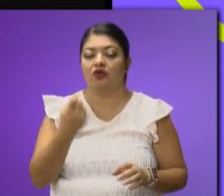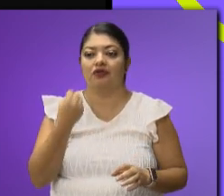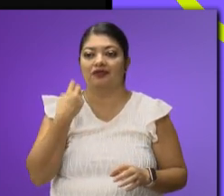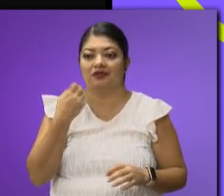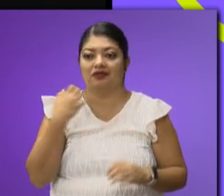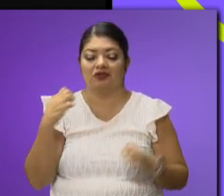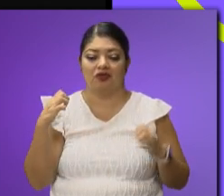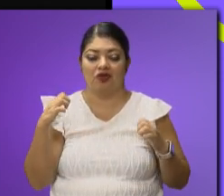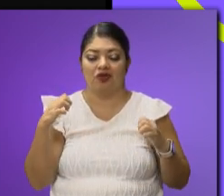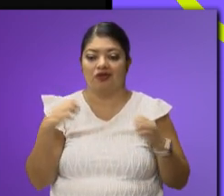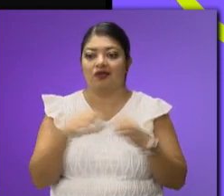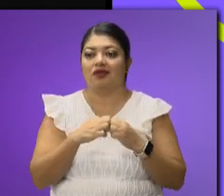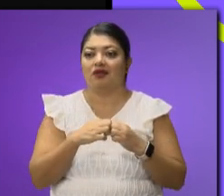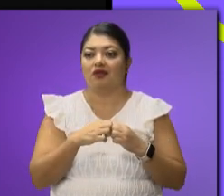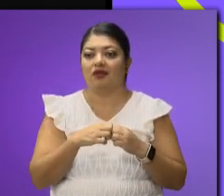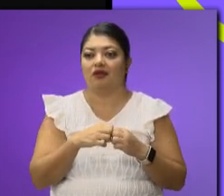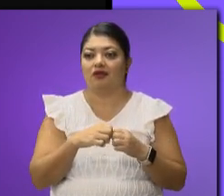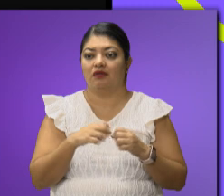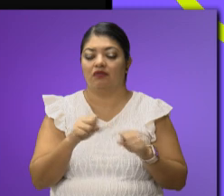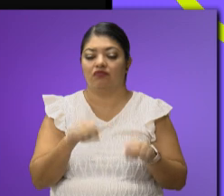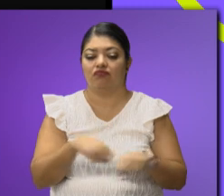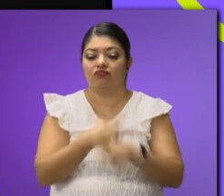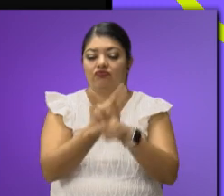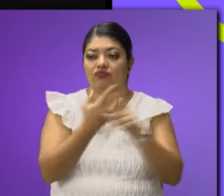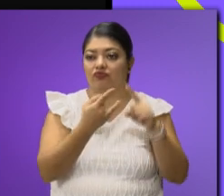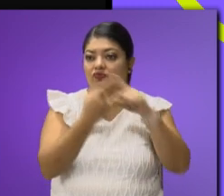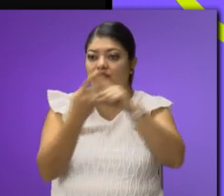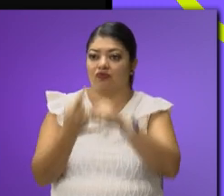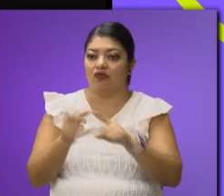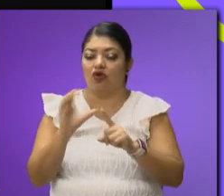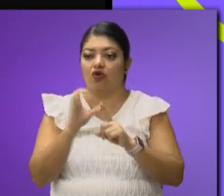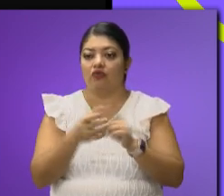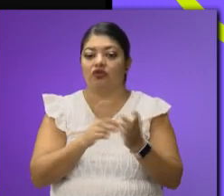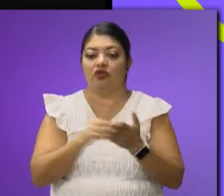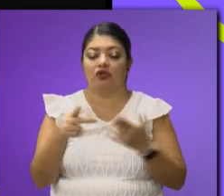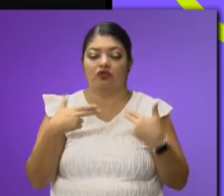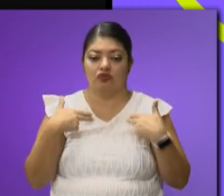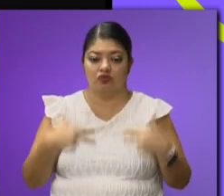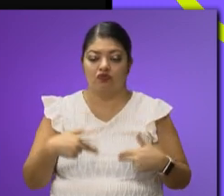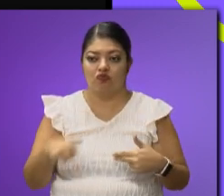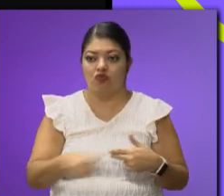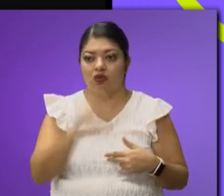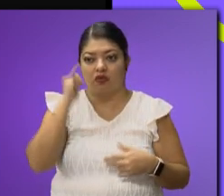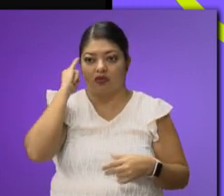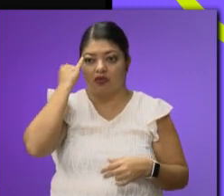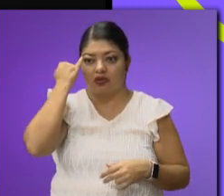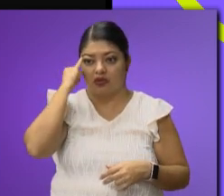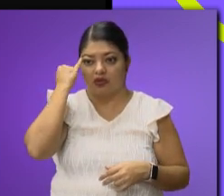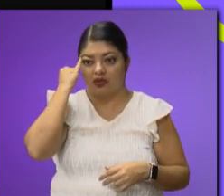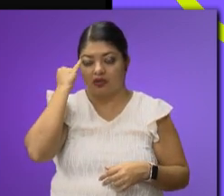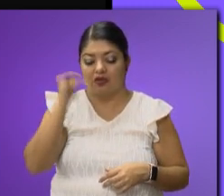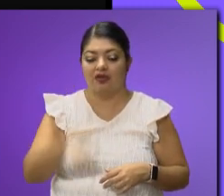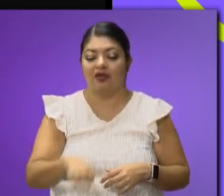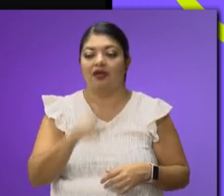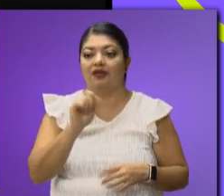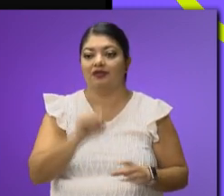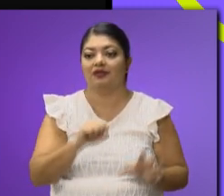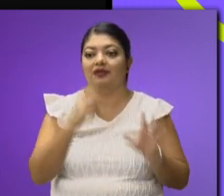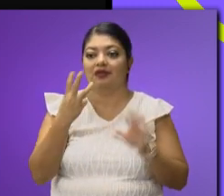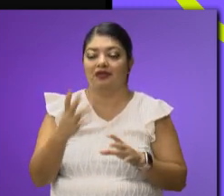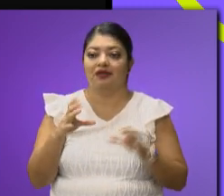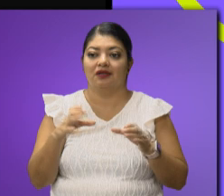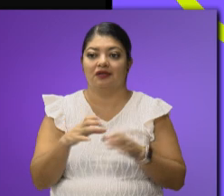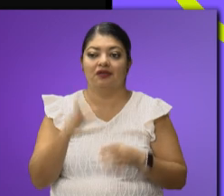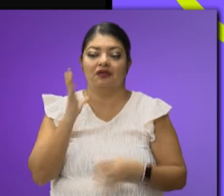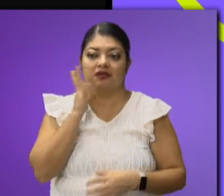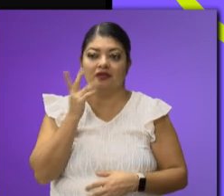ordinaria a distancia por vía telemática de la Comisión de Derechos Humanos y Pueblos Originarios de esta 63ª